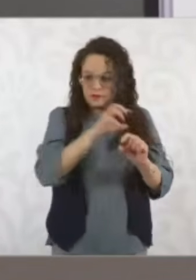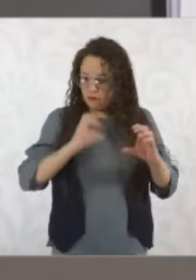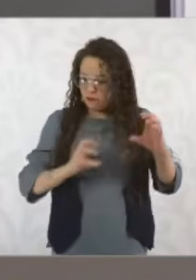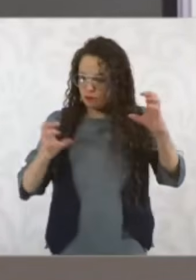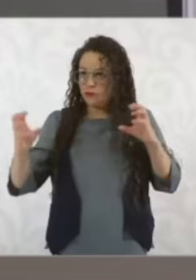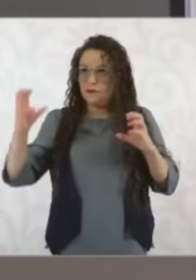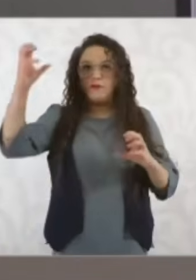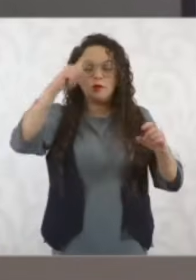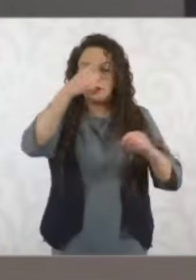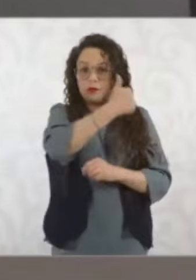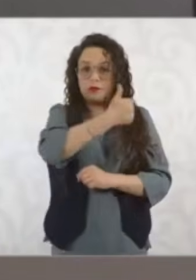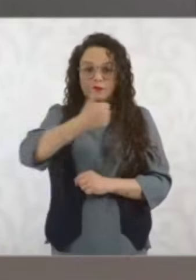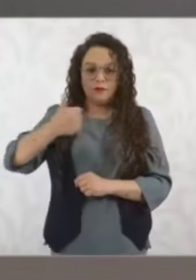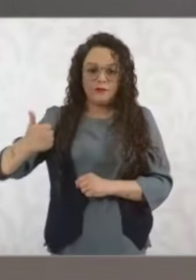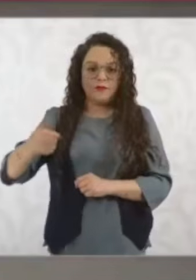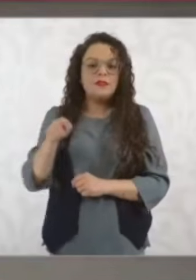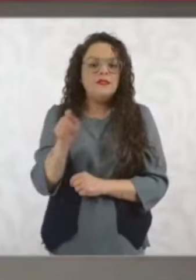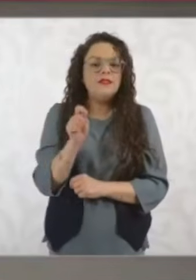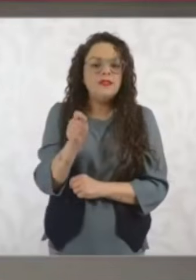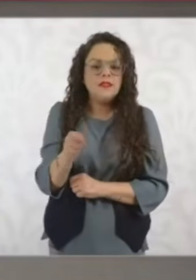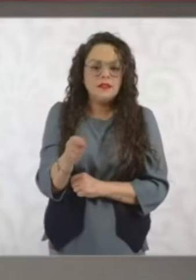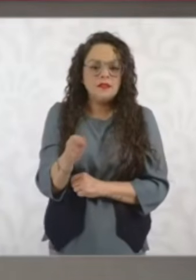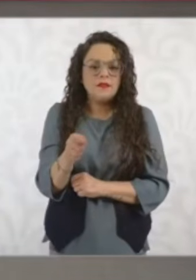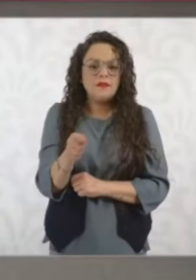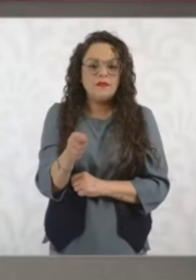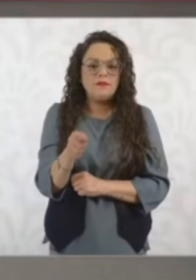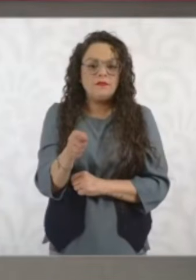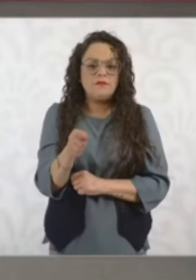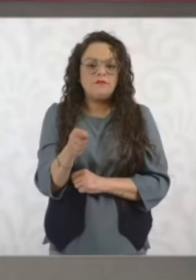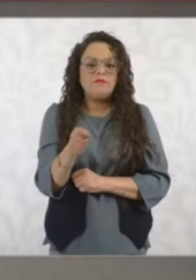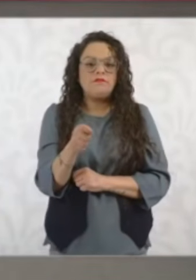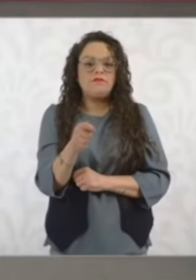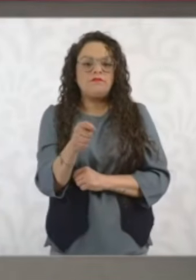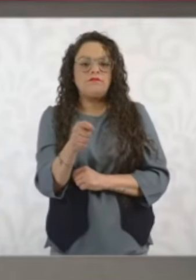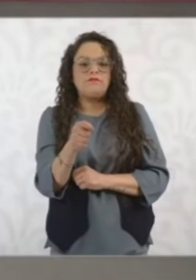los personajes tienen que ver con la interacción que